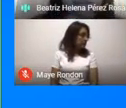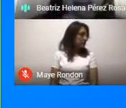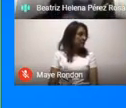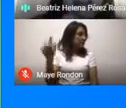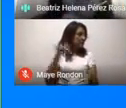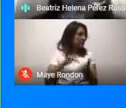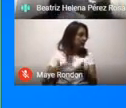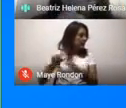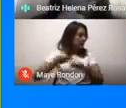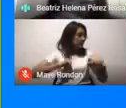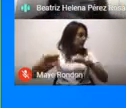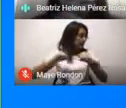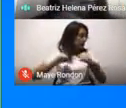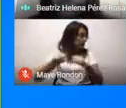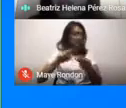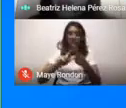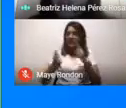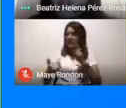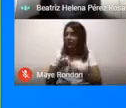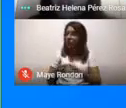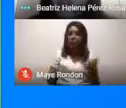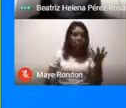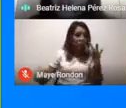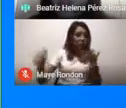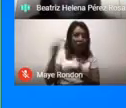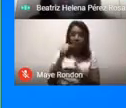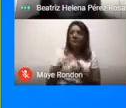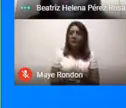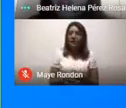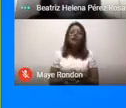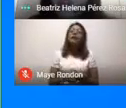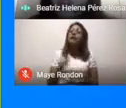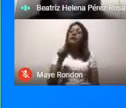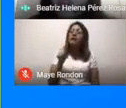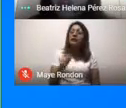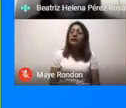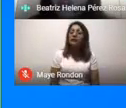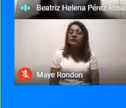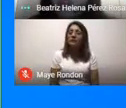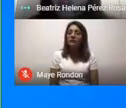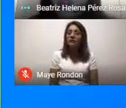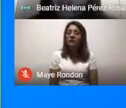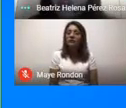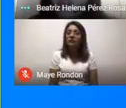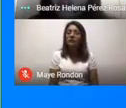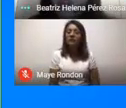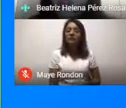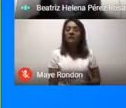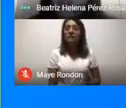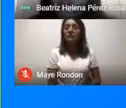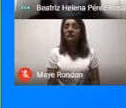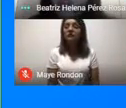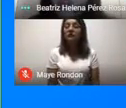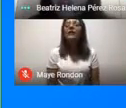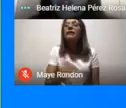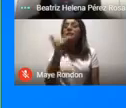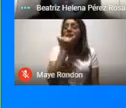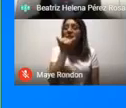participación informada de todos los actores involucrados. Y entonces resulta